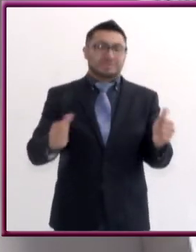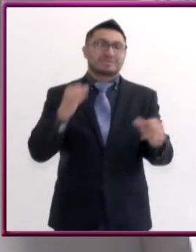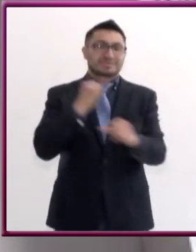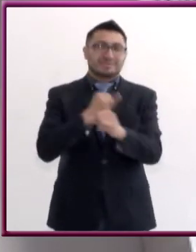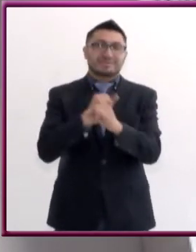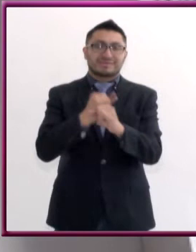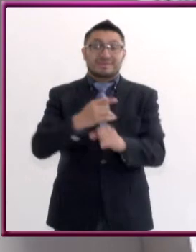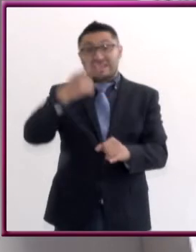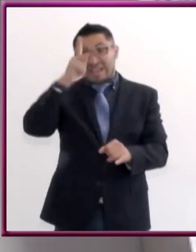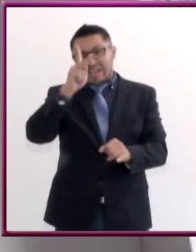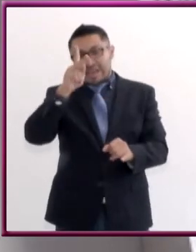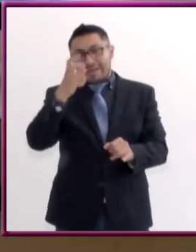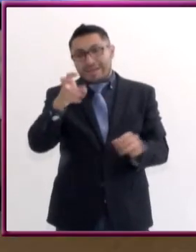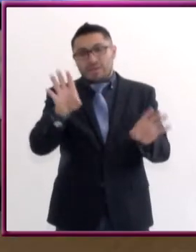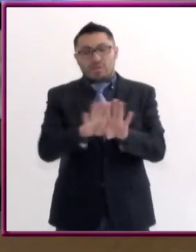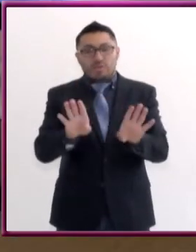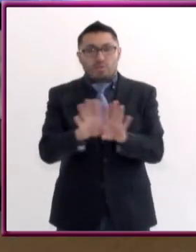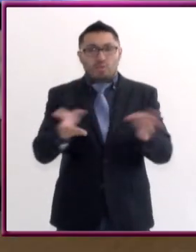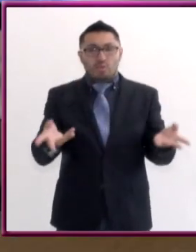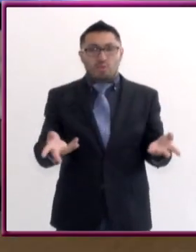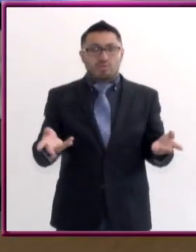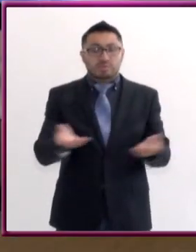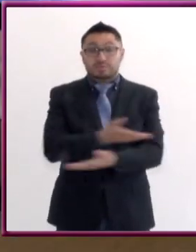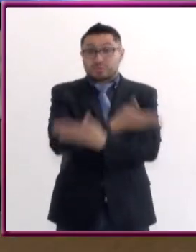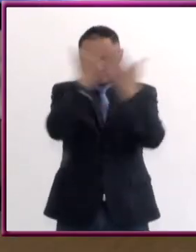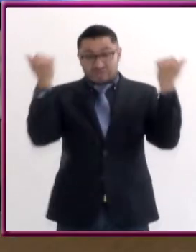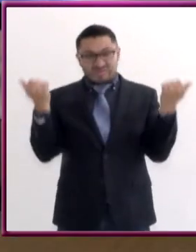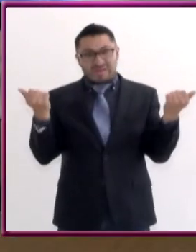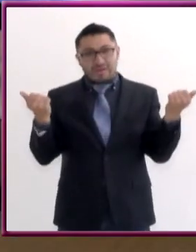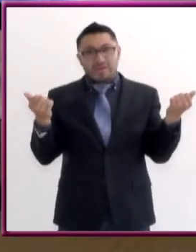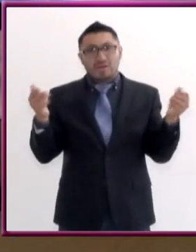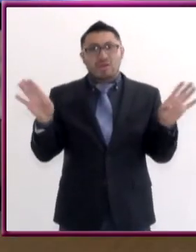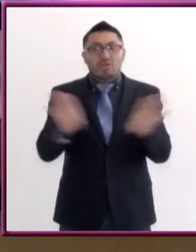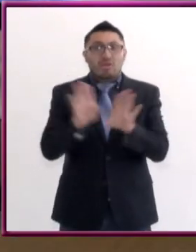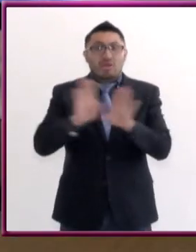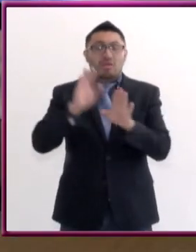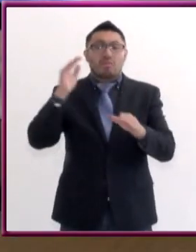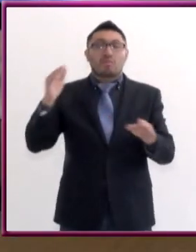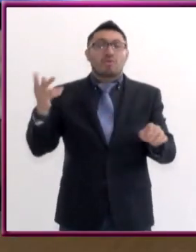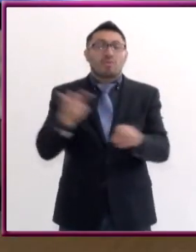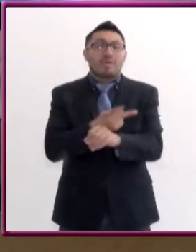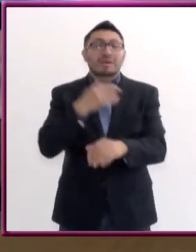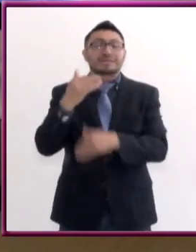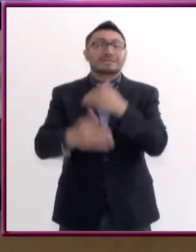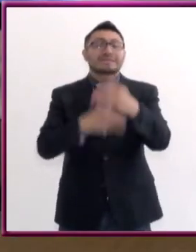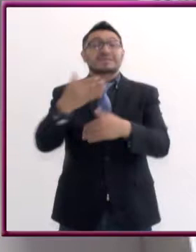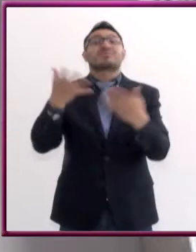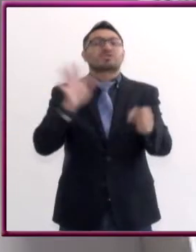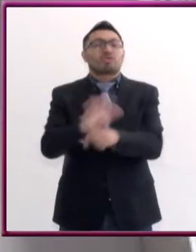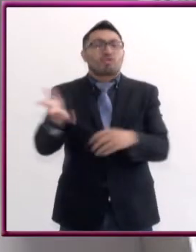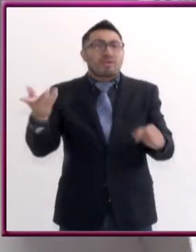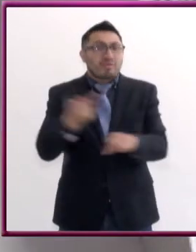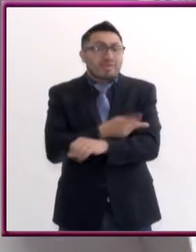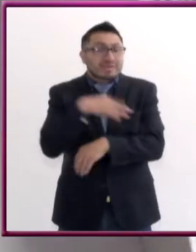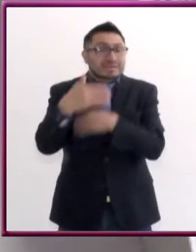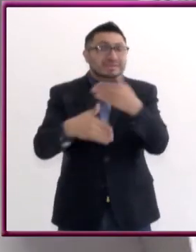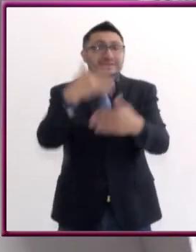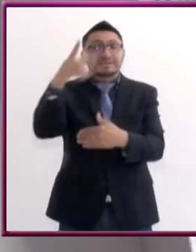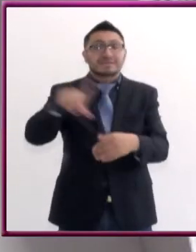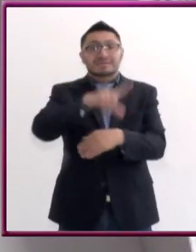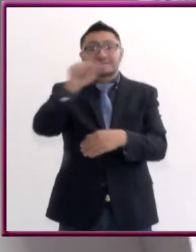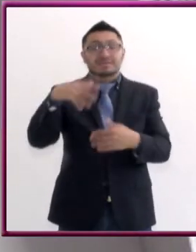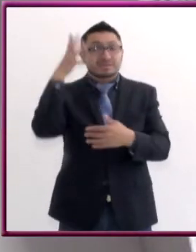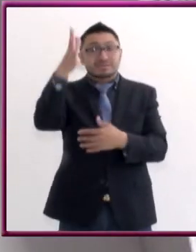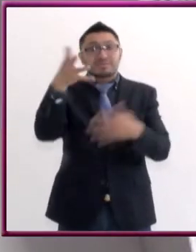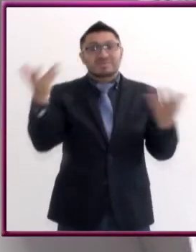¿no? Pero ciertamente esto no sabemos qué repercusiones vaya a tener en